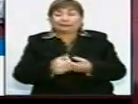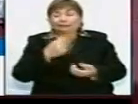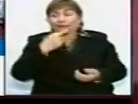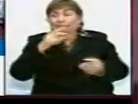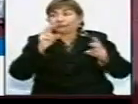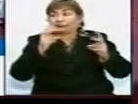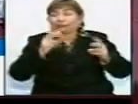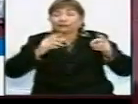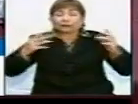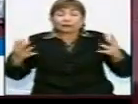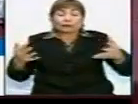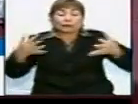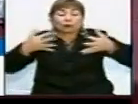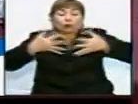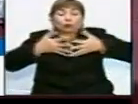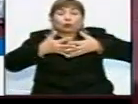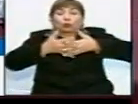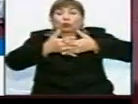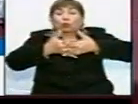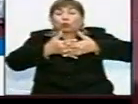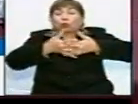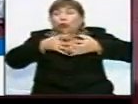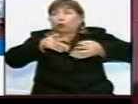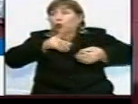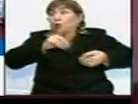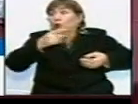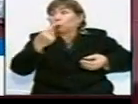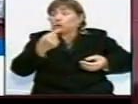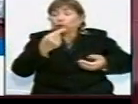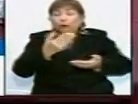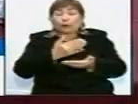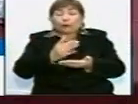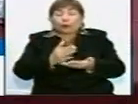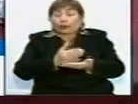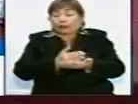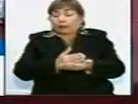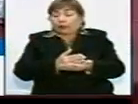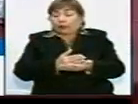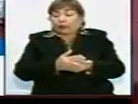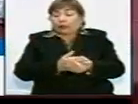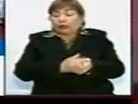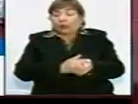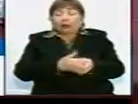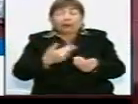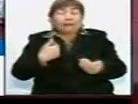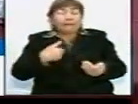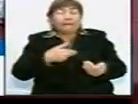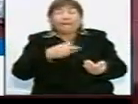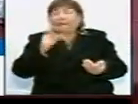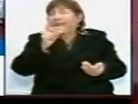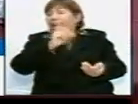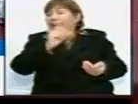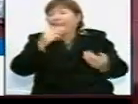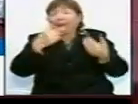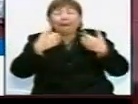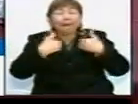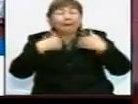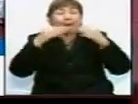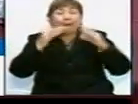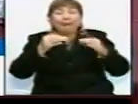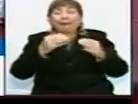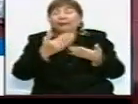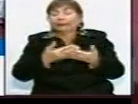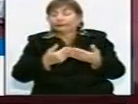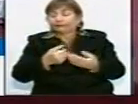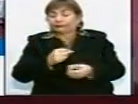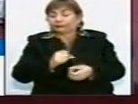transversal no es un problema solamente de defensa civil sino si nosotros no tuviéramos información de las entidad